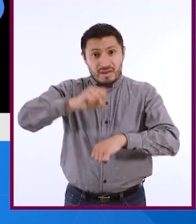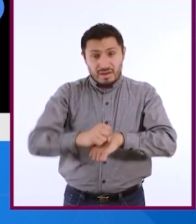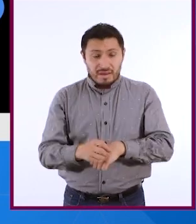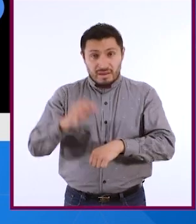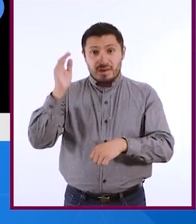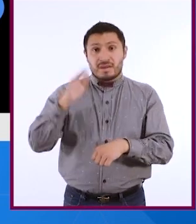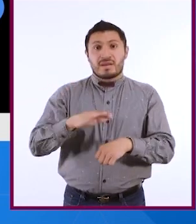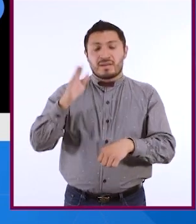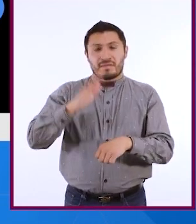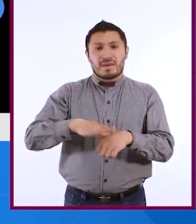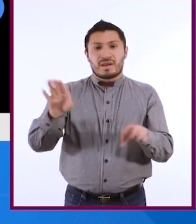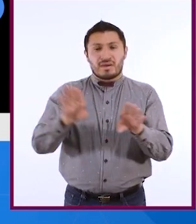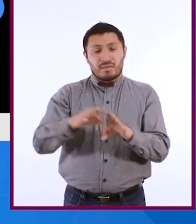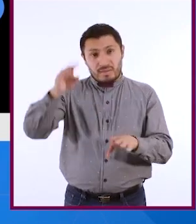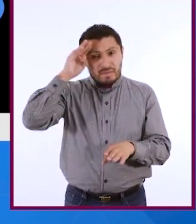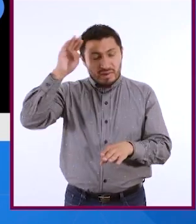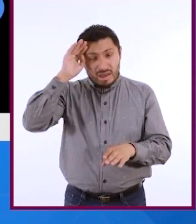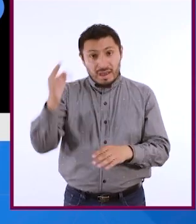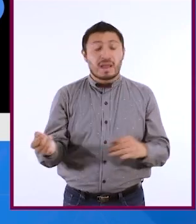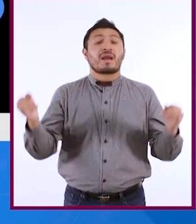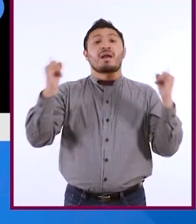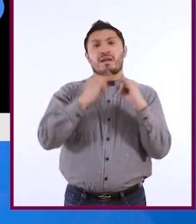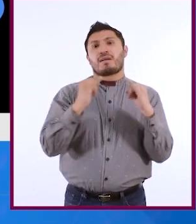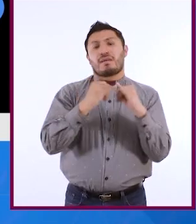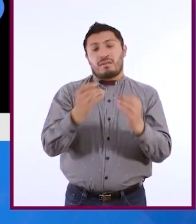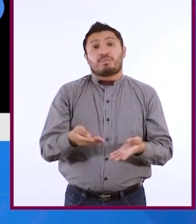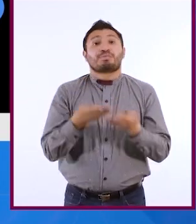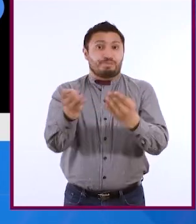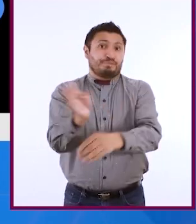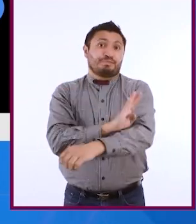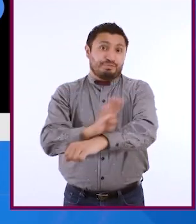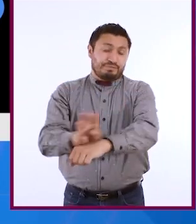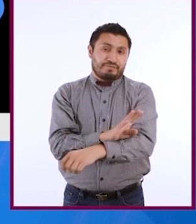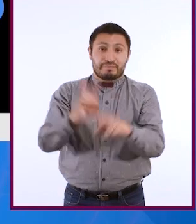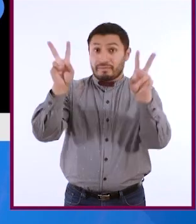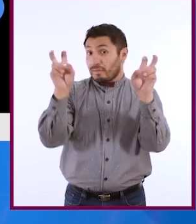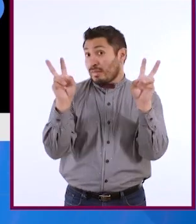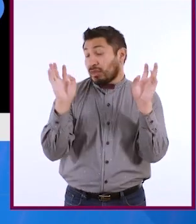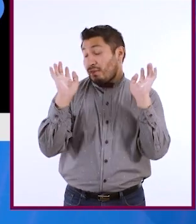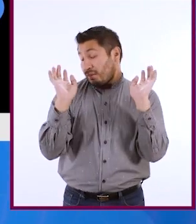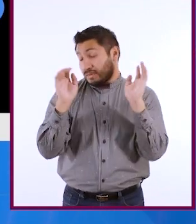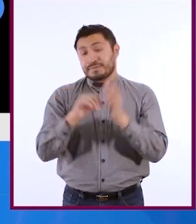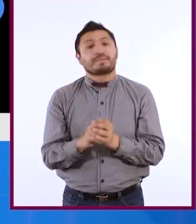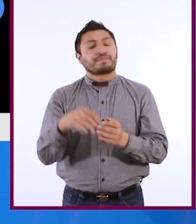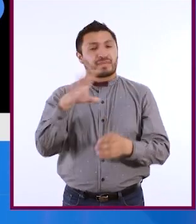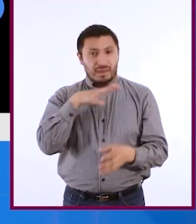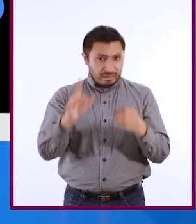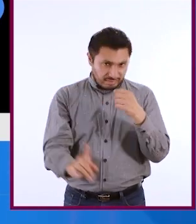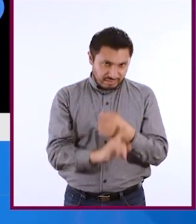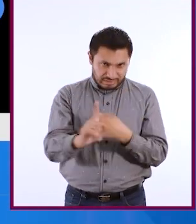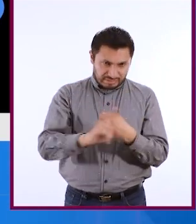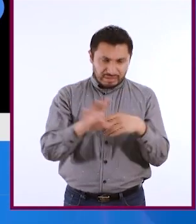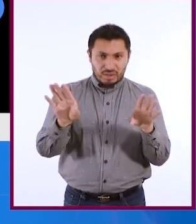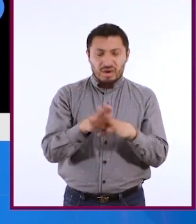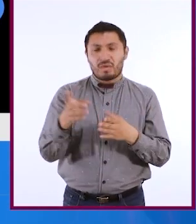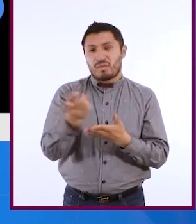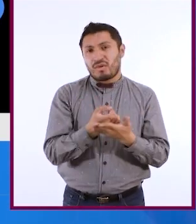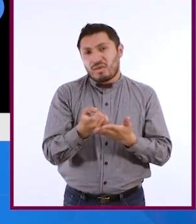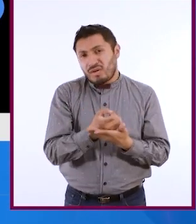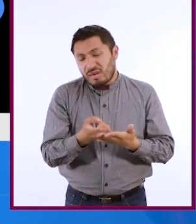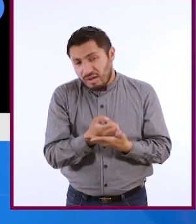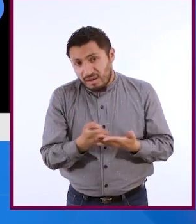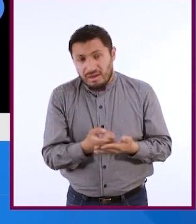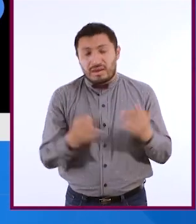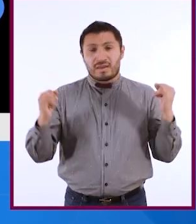sino más bien se piensa como desde la institución que te da el beneficio, ¿no? Entre comillas. Entonces, ahí hay un problema como de diseño